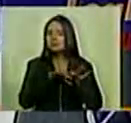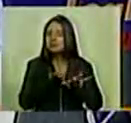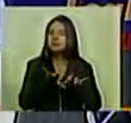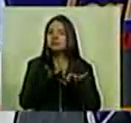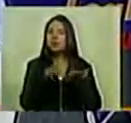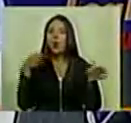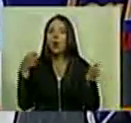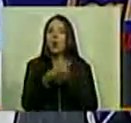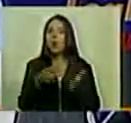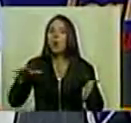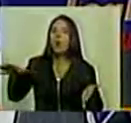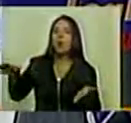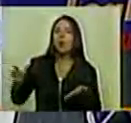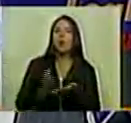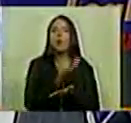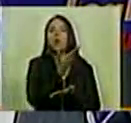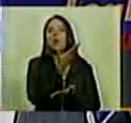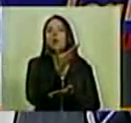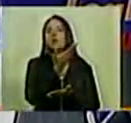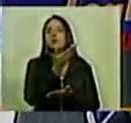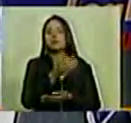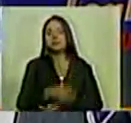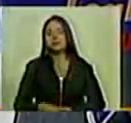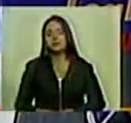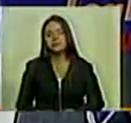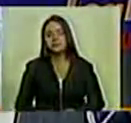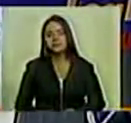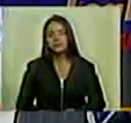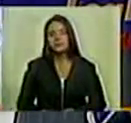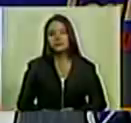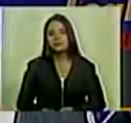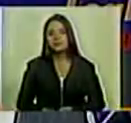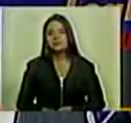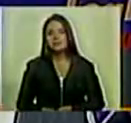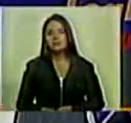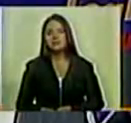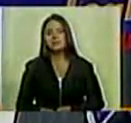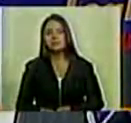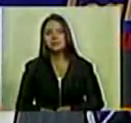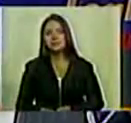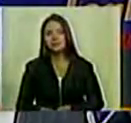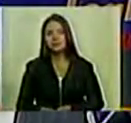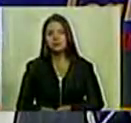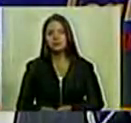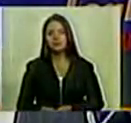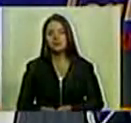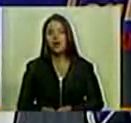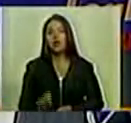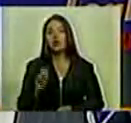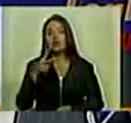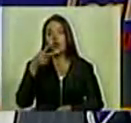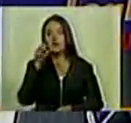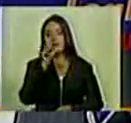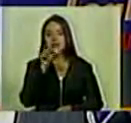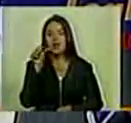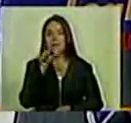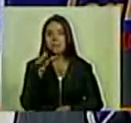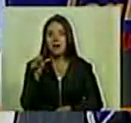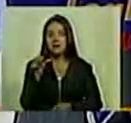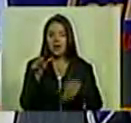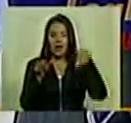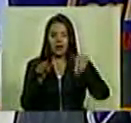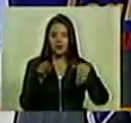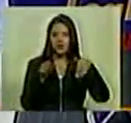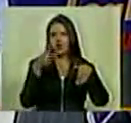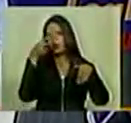De Estado en evolución. A hoy, 2 semanas después de las elecciones de Honduras,